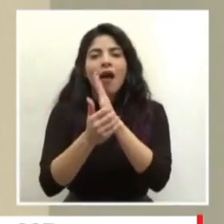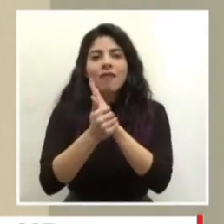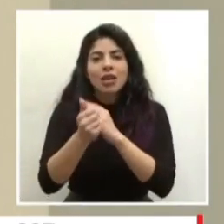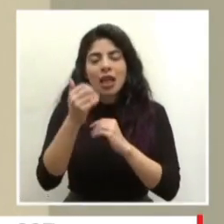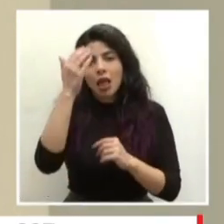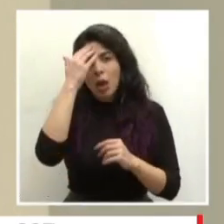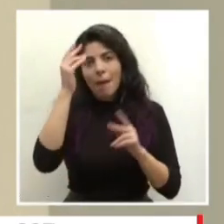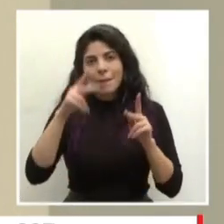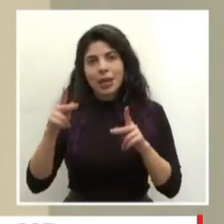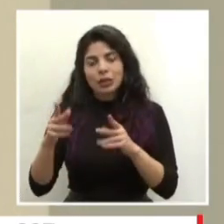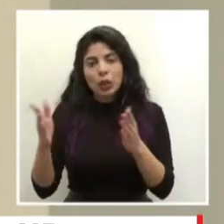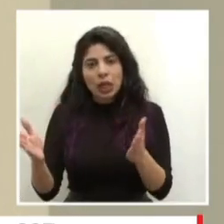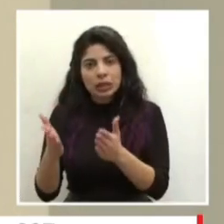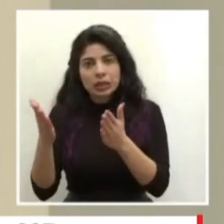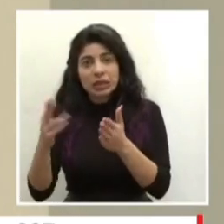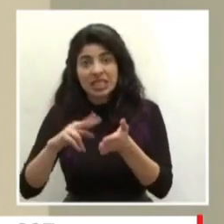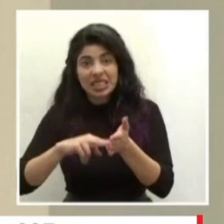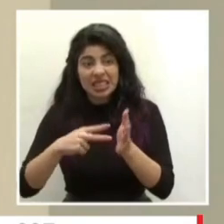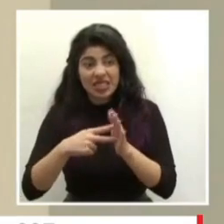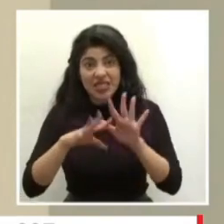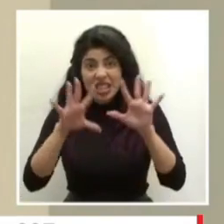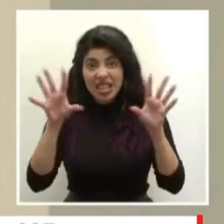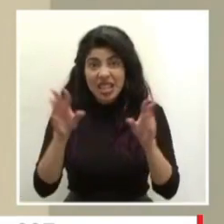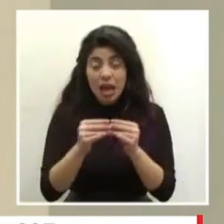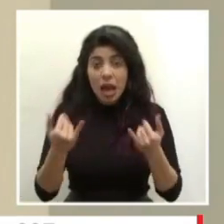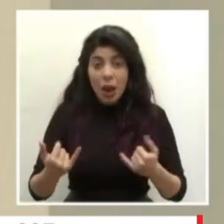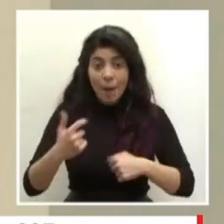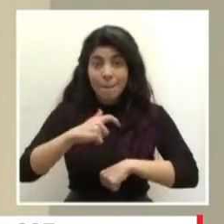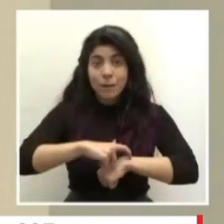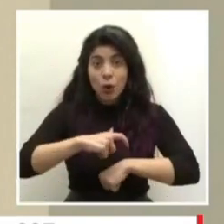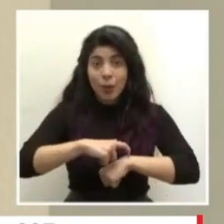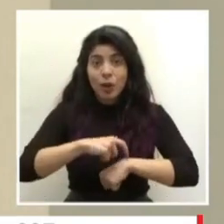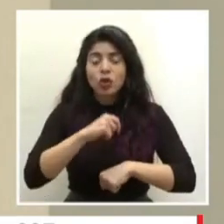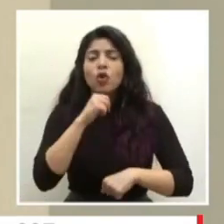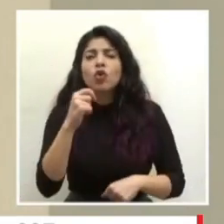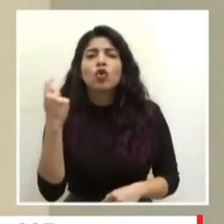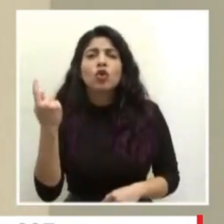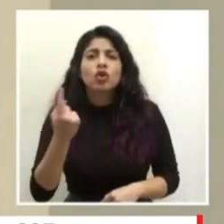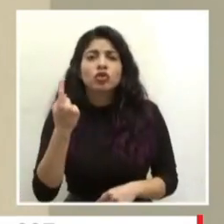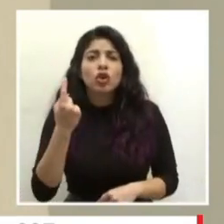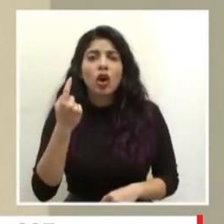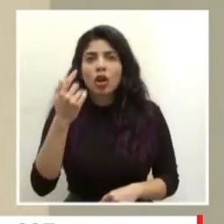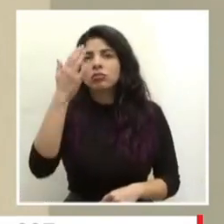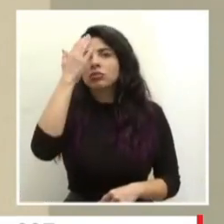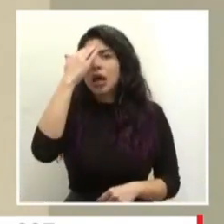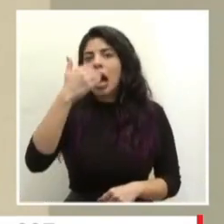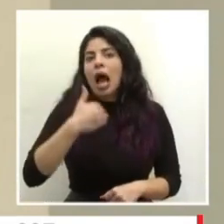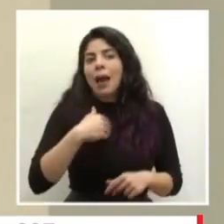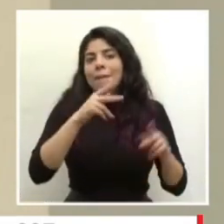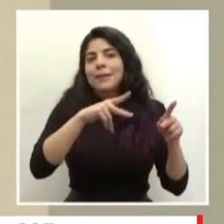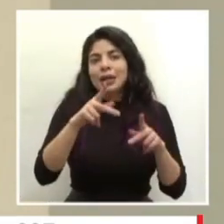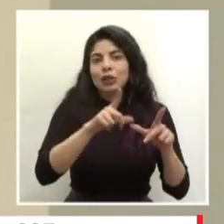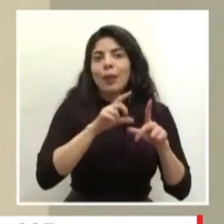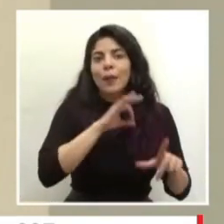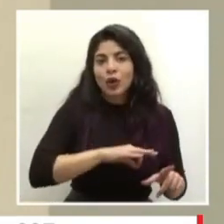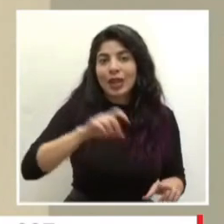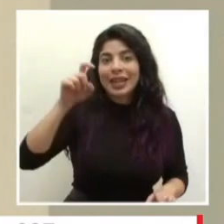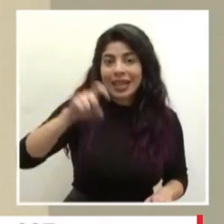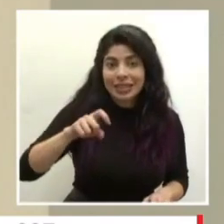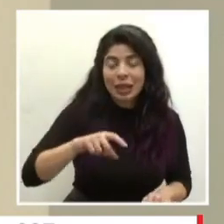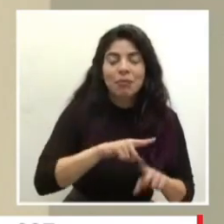competencias de las personas. Es decir, estamos en una etapa donde no solamente sabemos que hay personas que requieren el bono, sino que